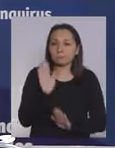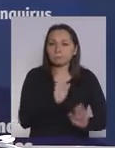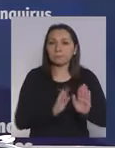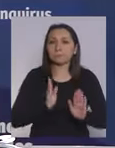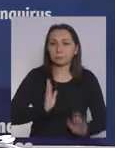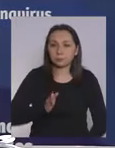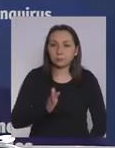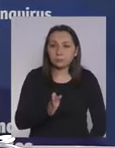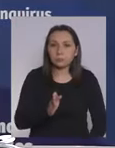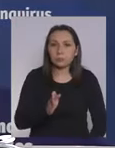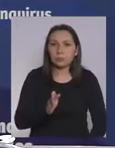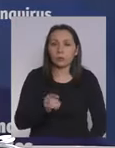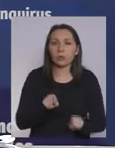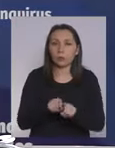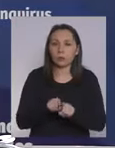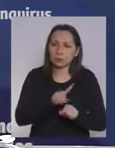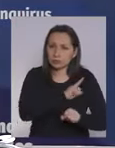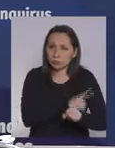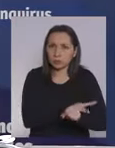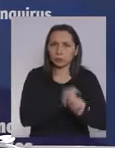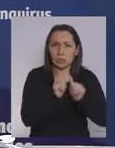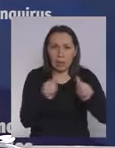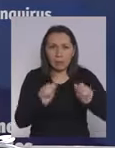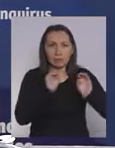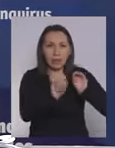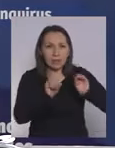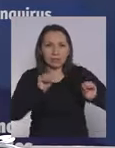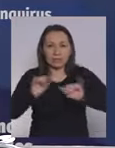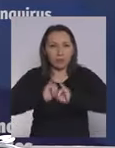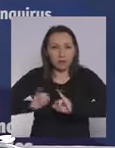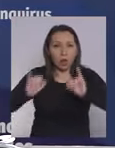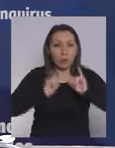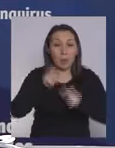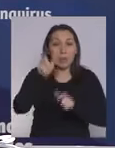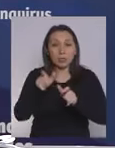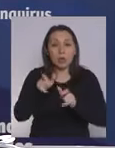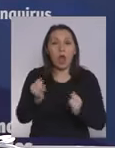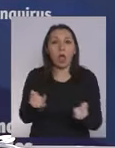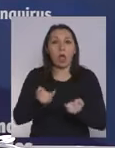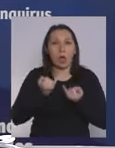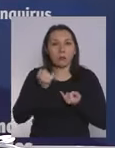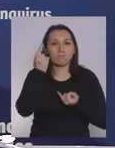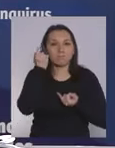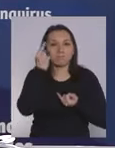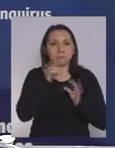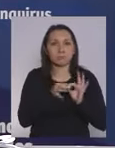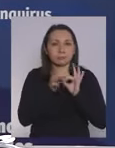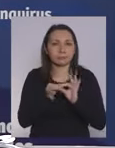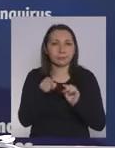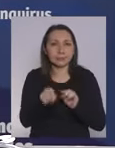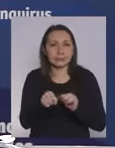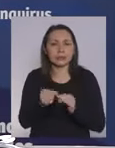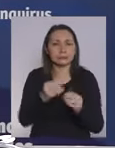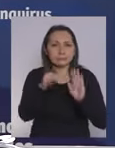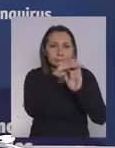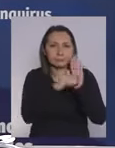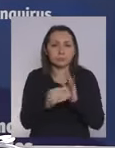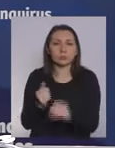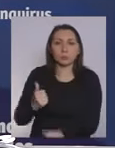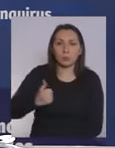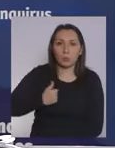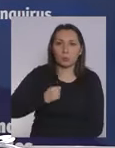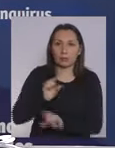la con fuerza las campañas y la población también mantenga con fuerza las medidas para evitar